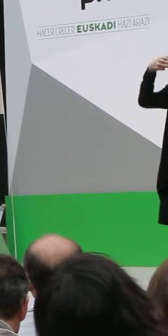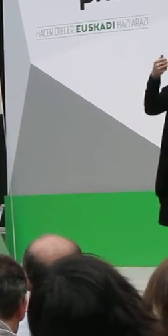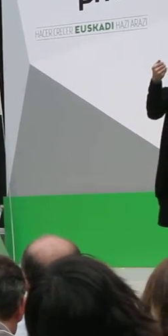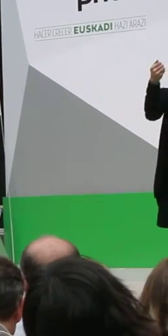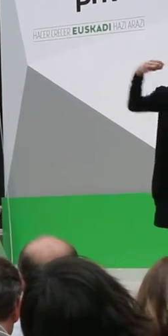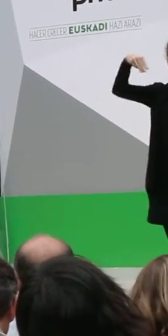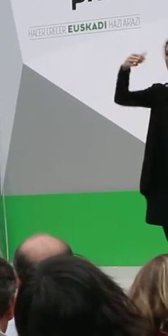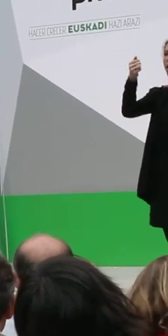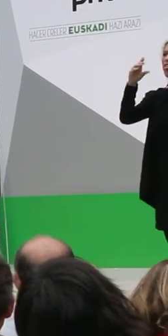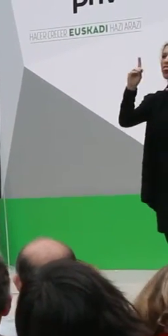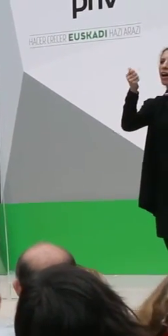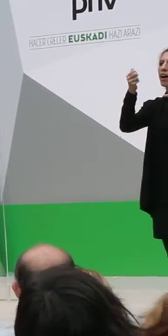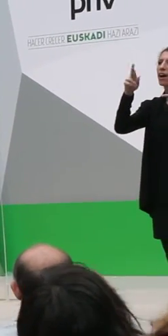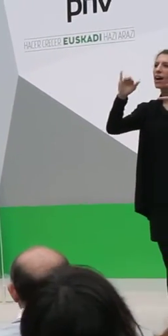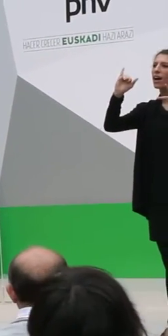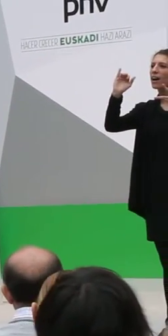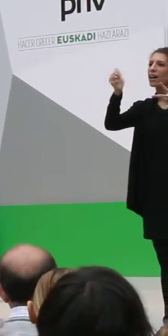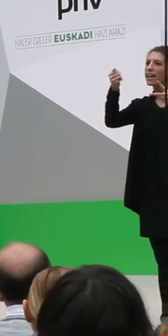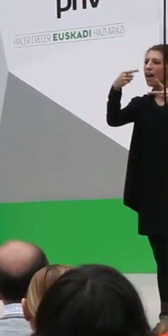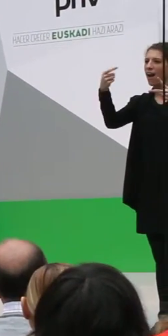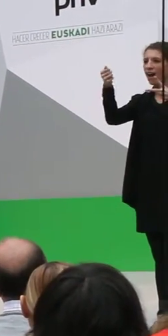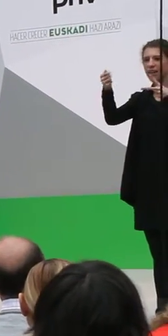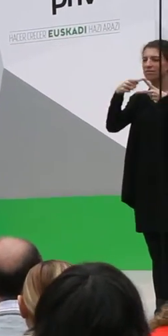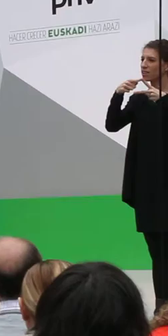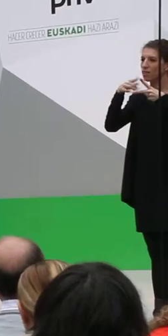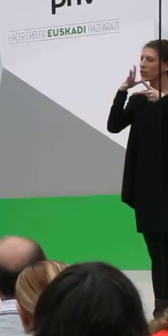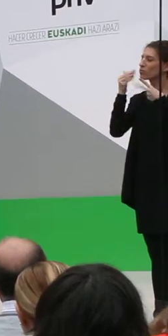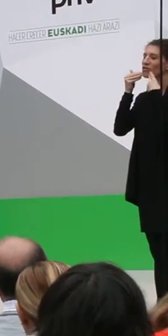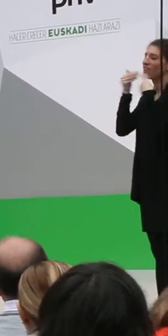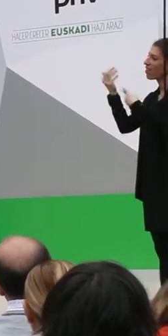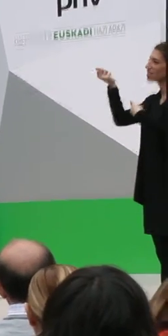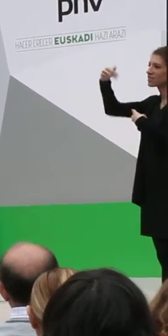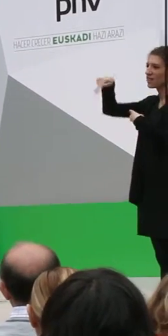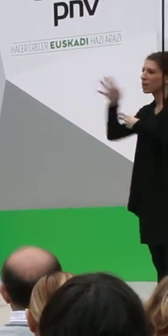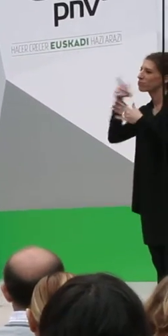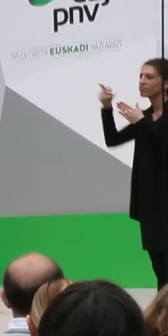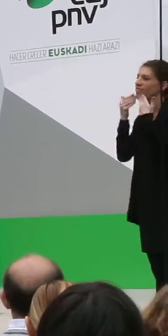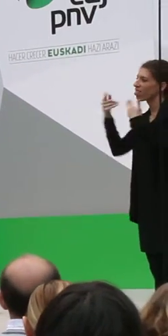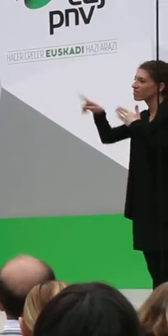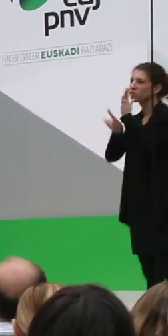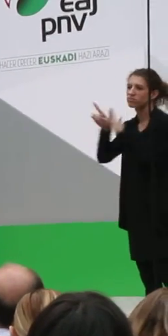Ana Madariaga, Anaren hazia. Eskerrik asko, Ana.